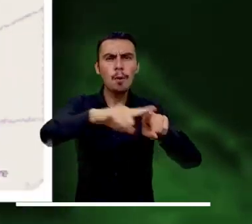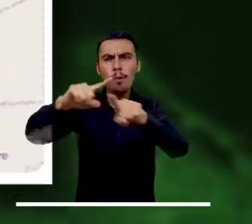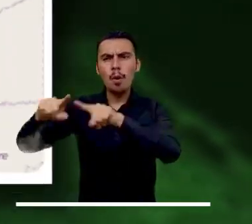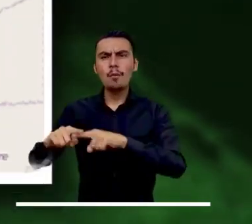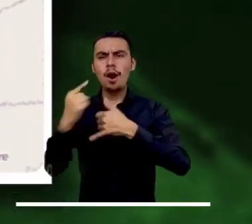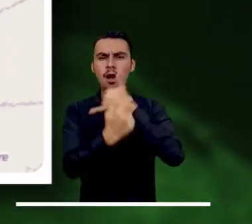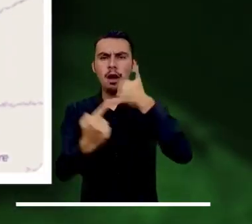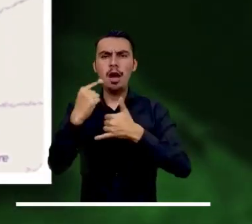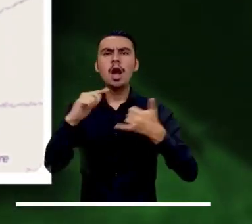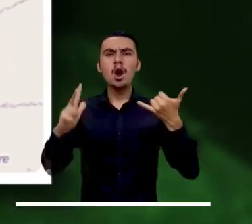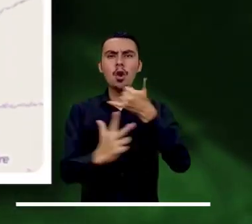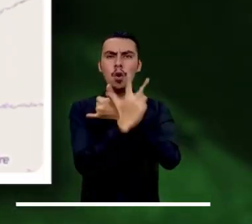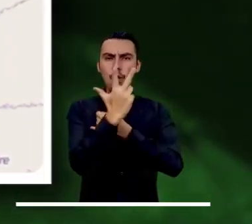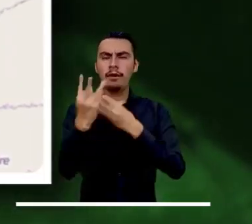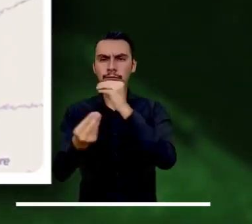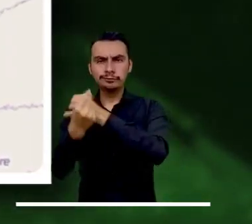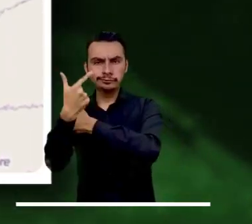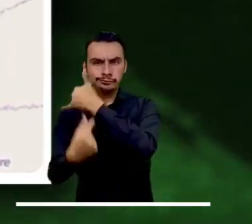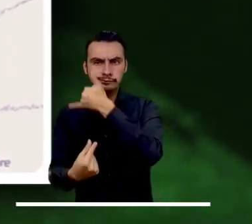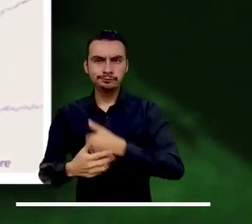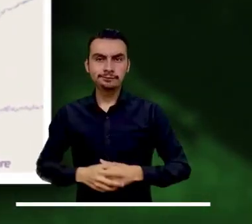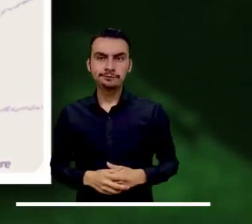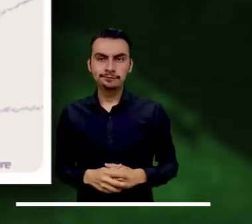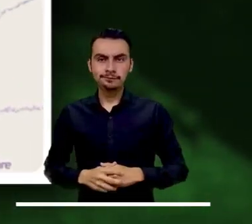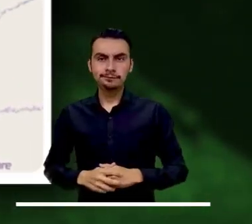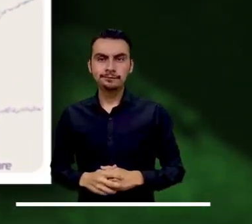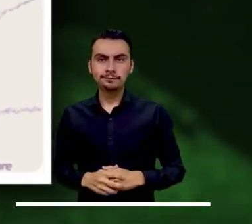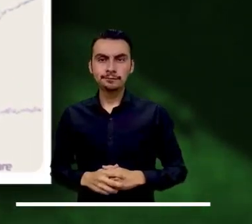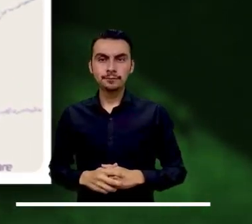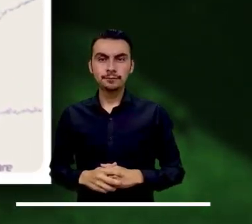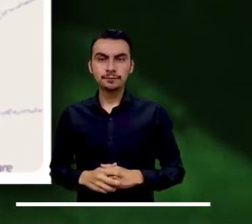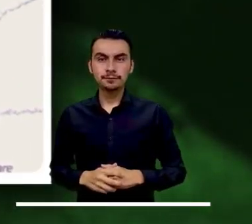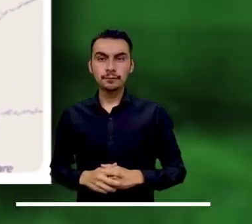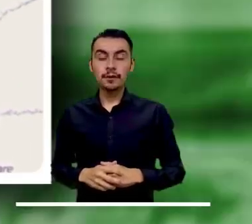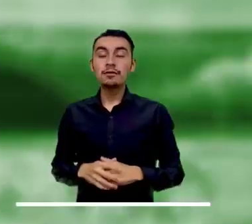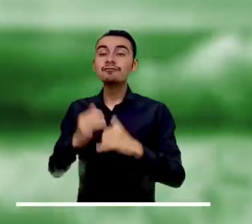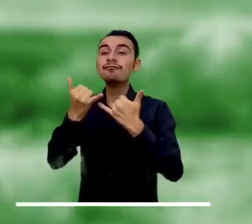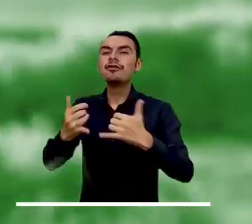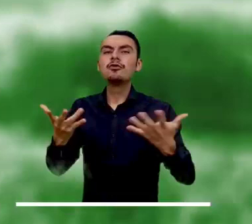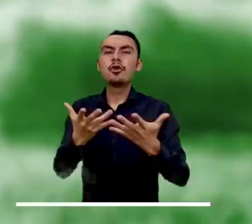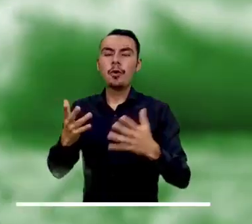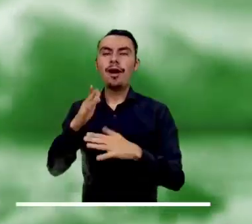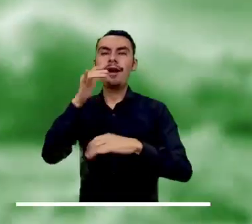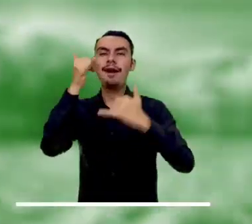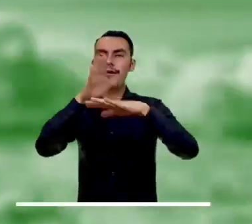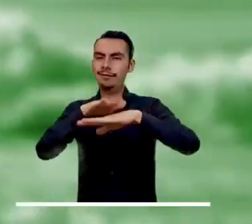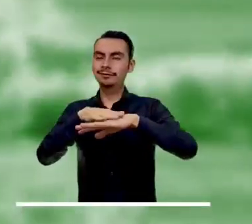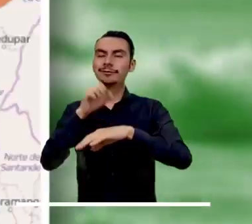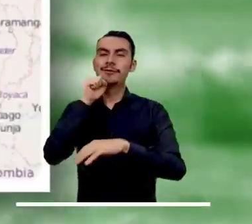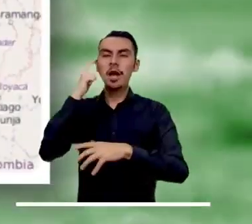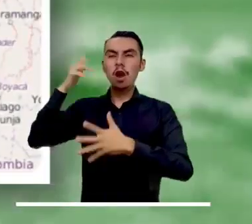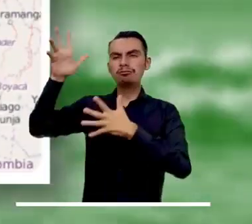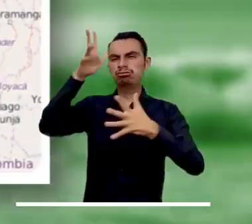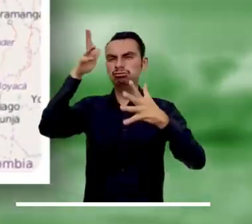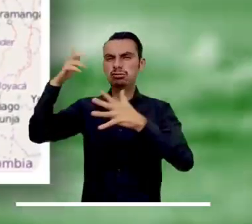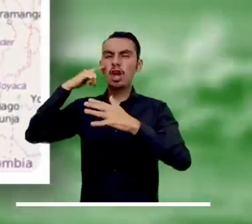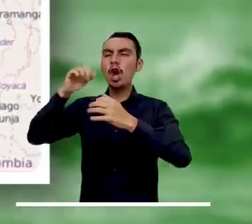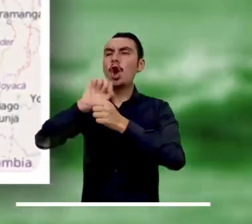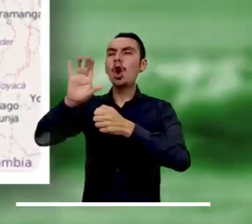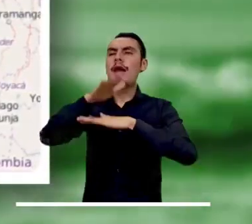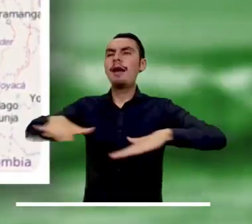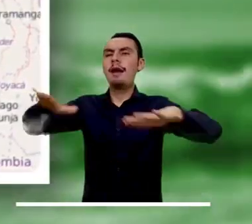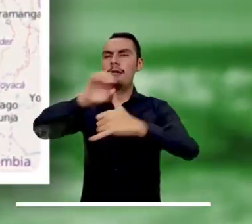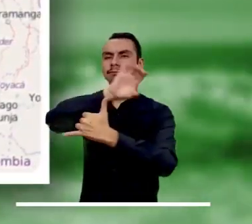alta pendiente de Tolima, Boyacá y Antioquia. Alerta naranja por tiempo lluvioso en el norte y centro del Pacífico y